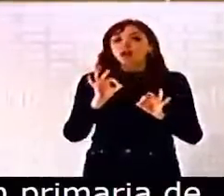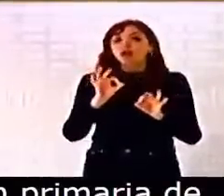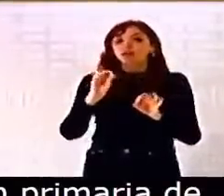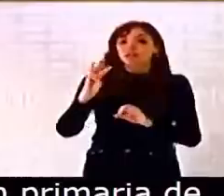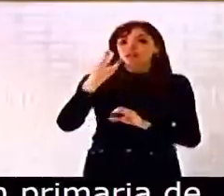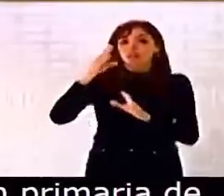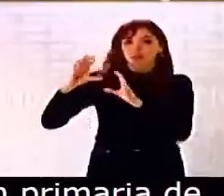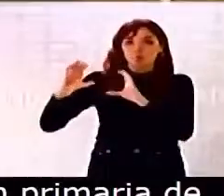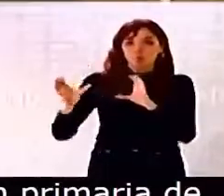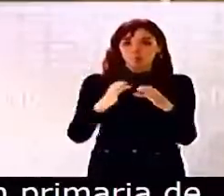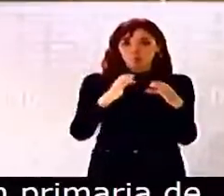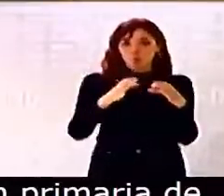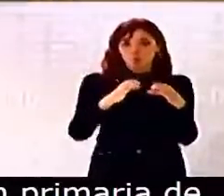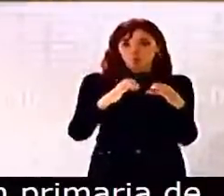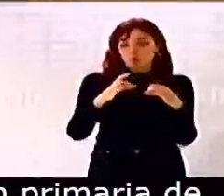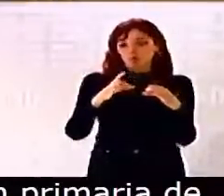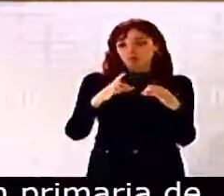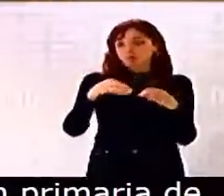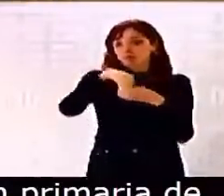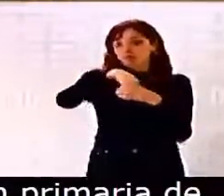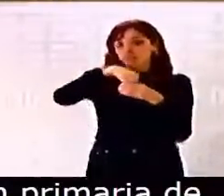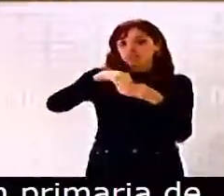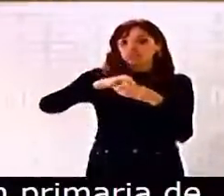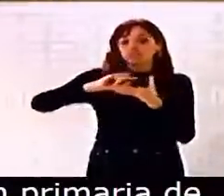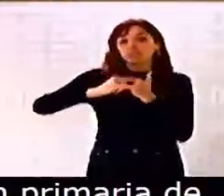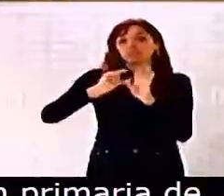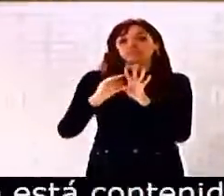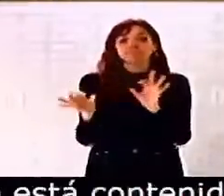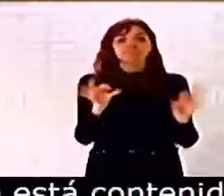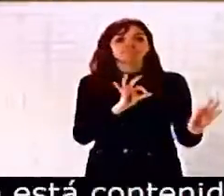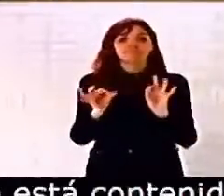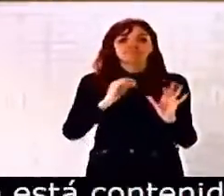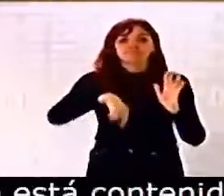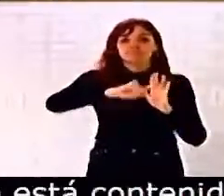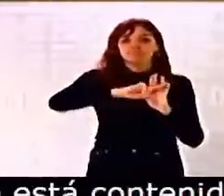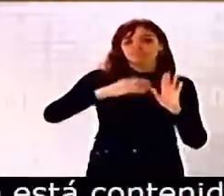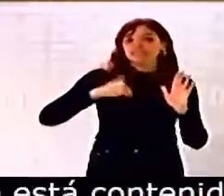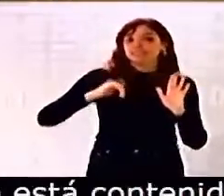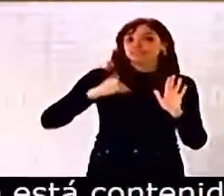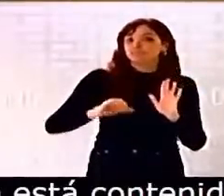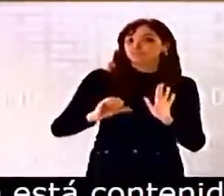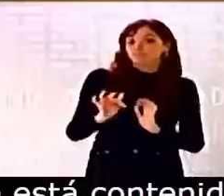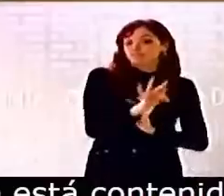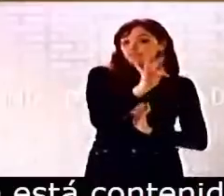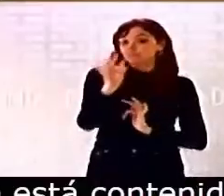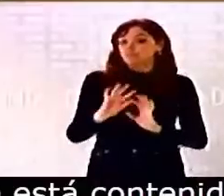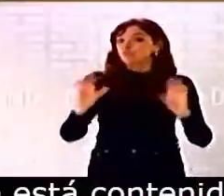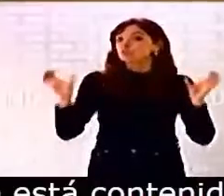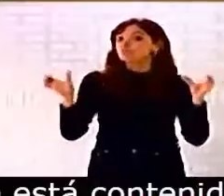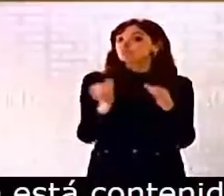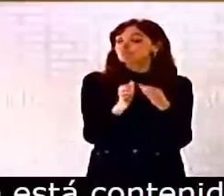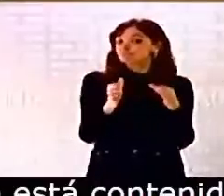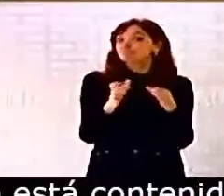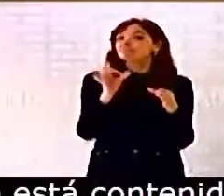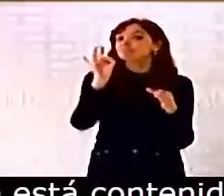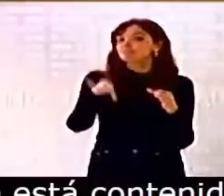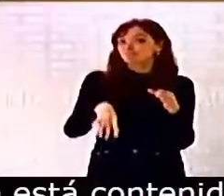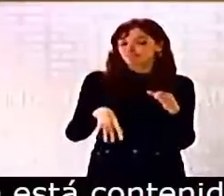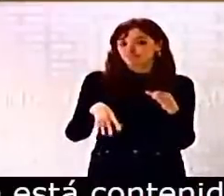que está contenido en la planificación, y que el siguiente grupo que está contenido en la planificación